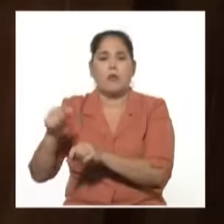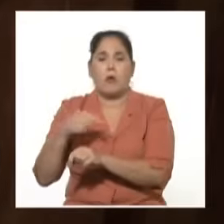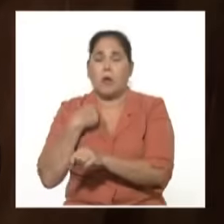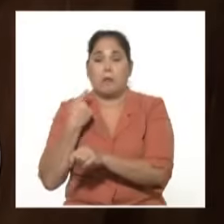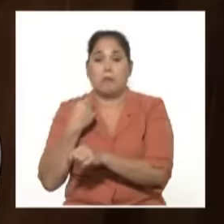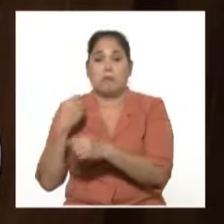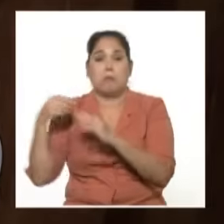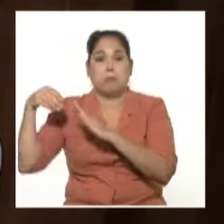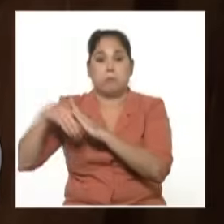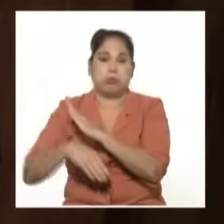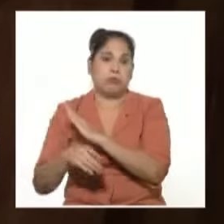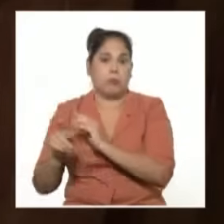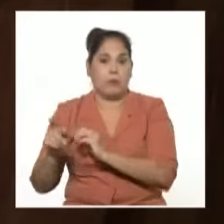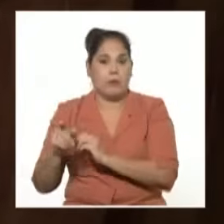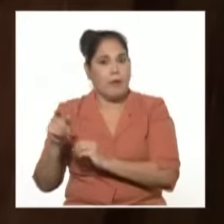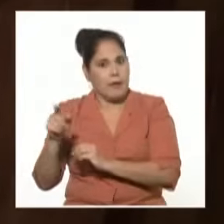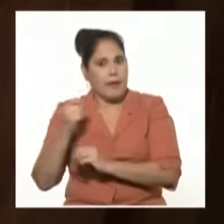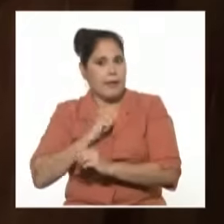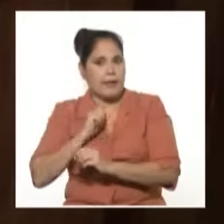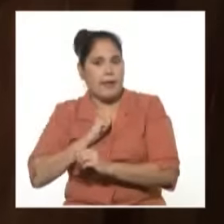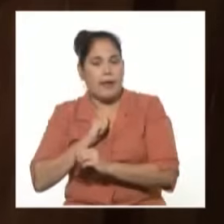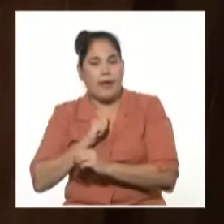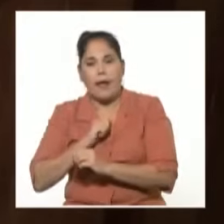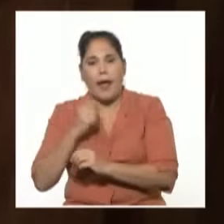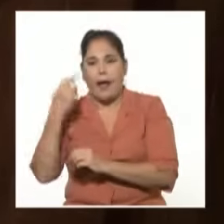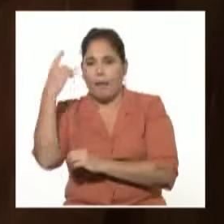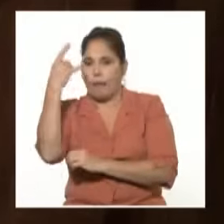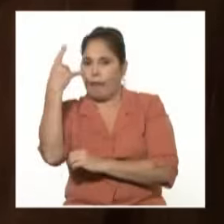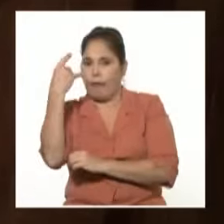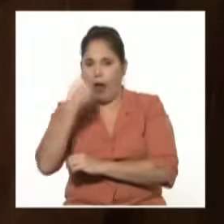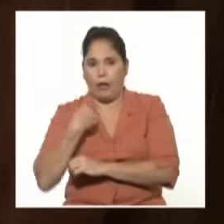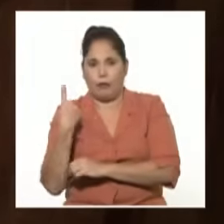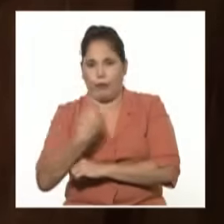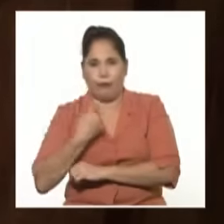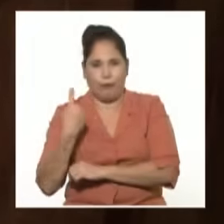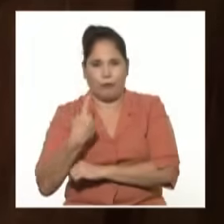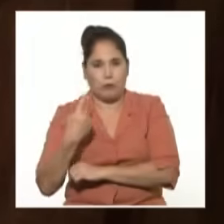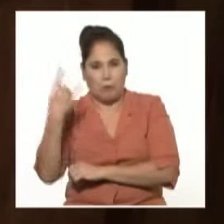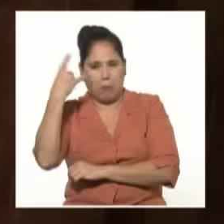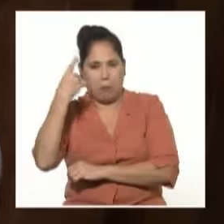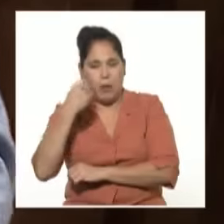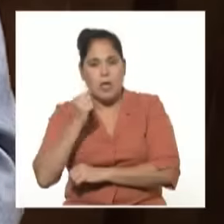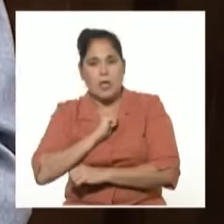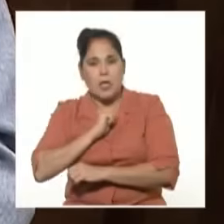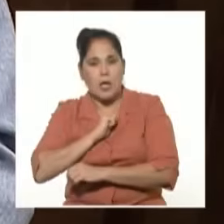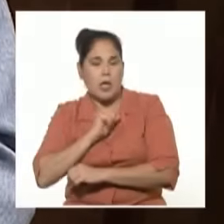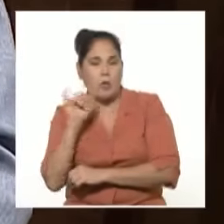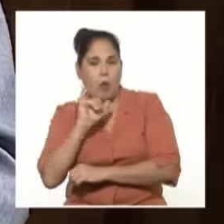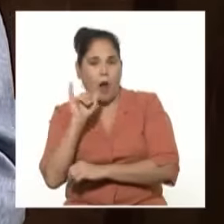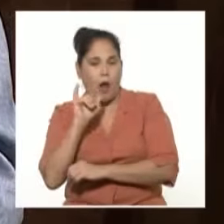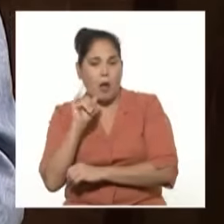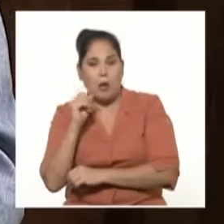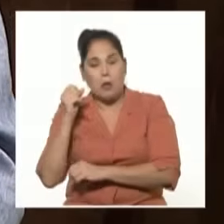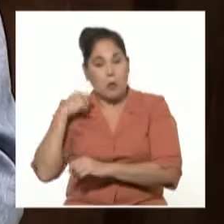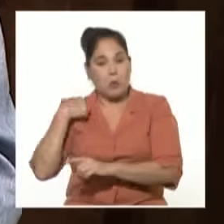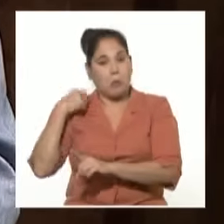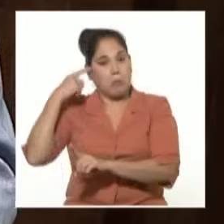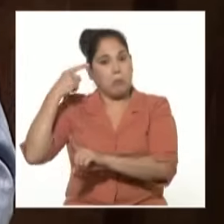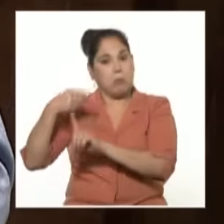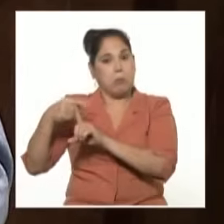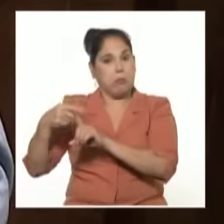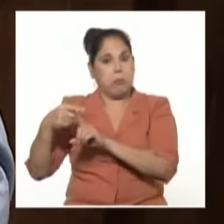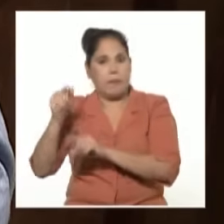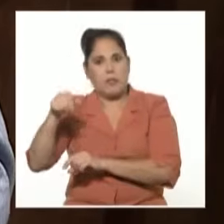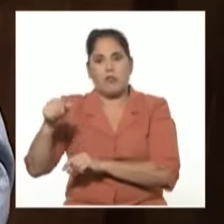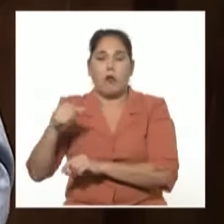desploman. Los que han tratado de vivir engañando a los demás, los que han tratado de vivir pasando de virtuosos o posando de